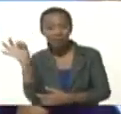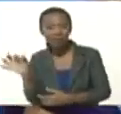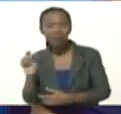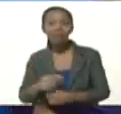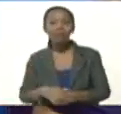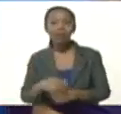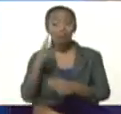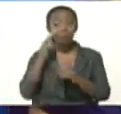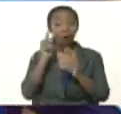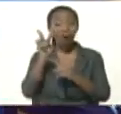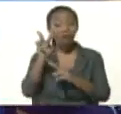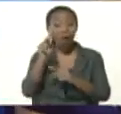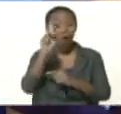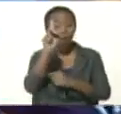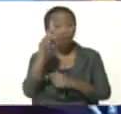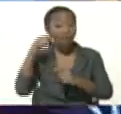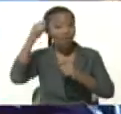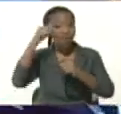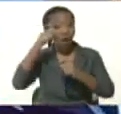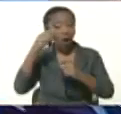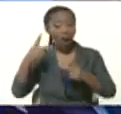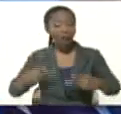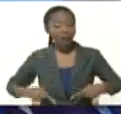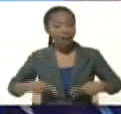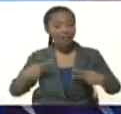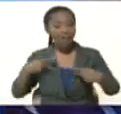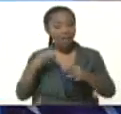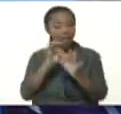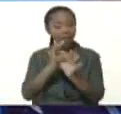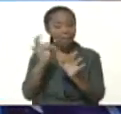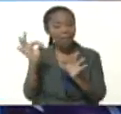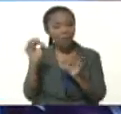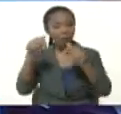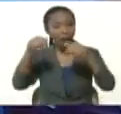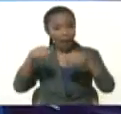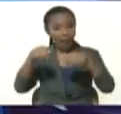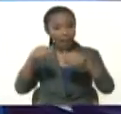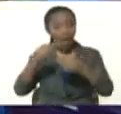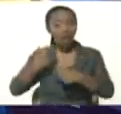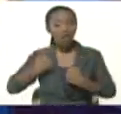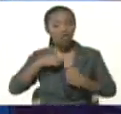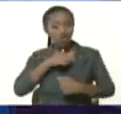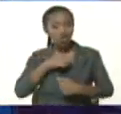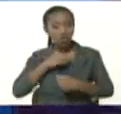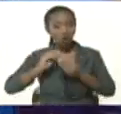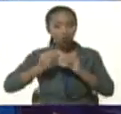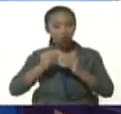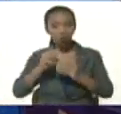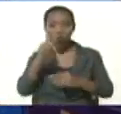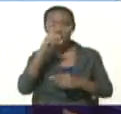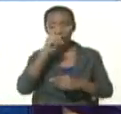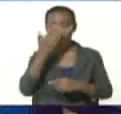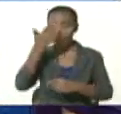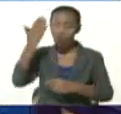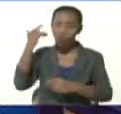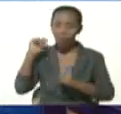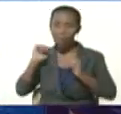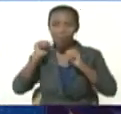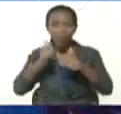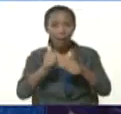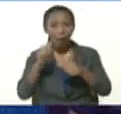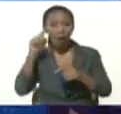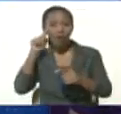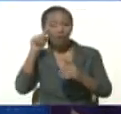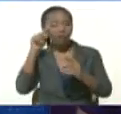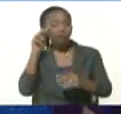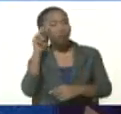video de lo que ha sido la vida de este petro que nosotros creamos hace un año con visión de futuro y que